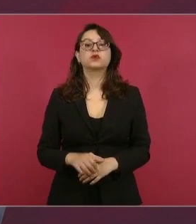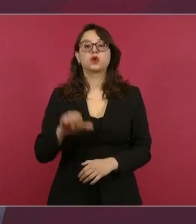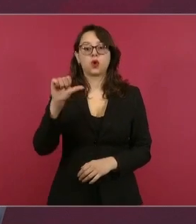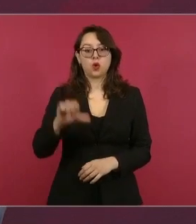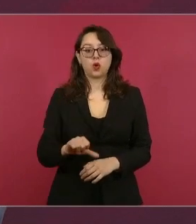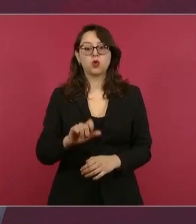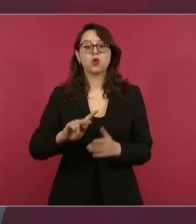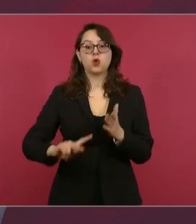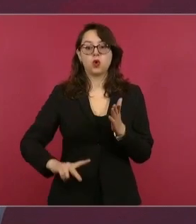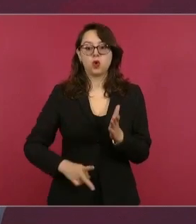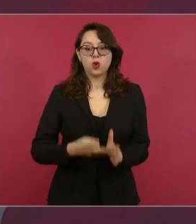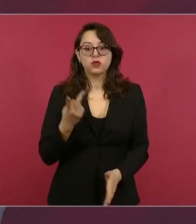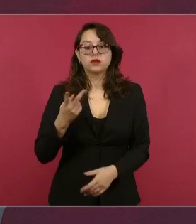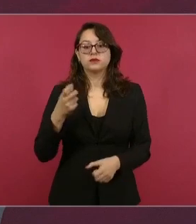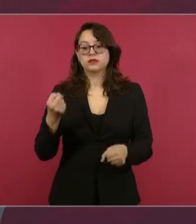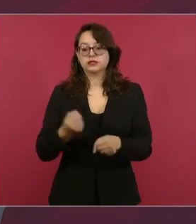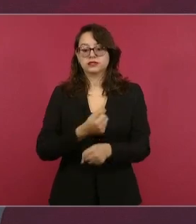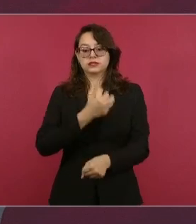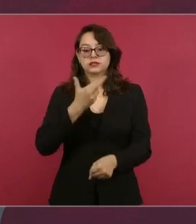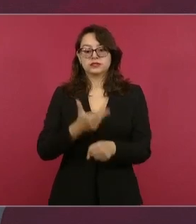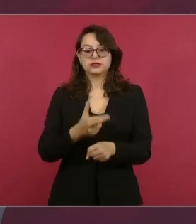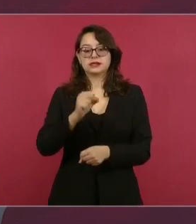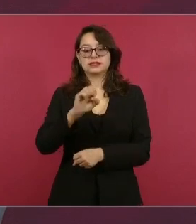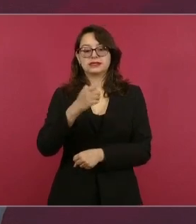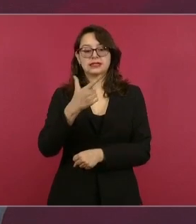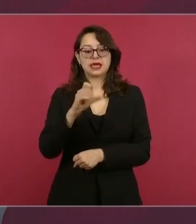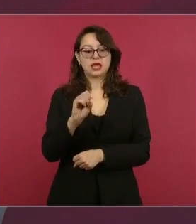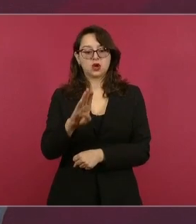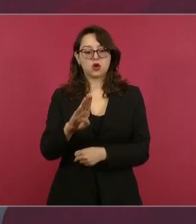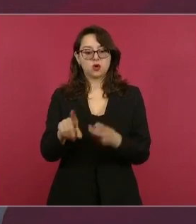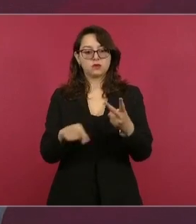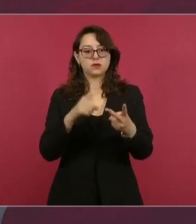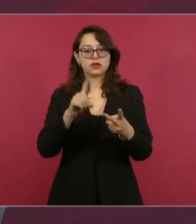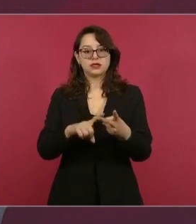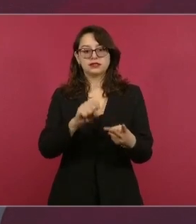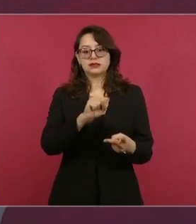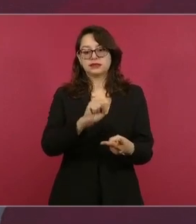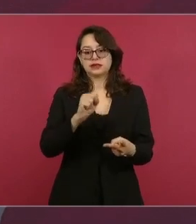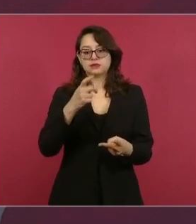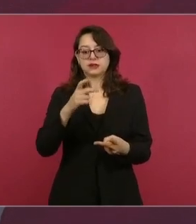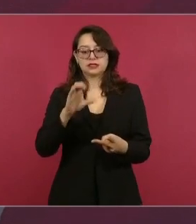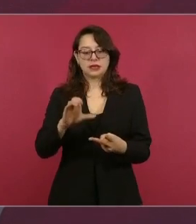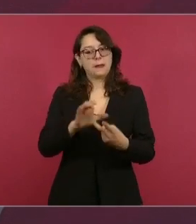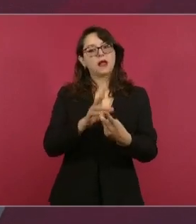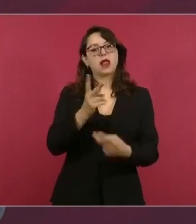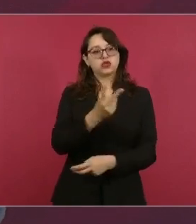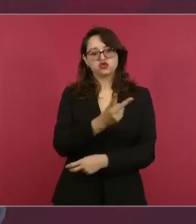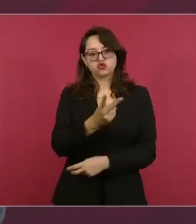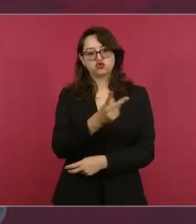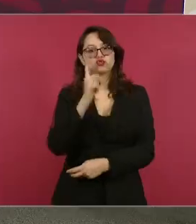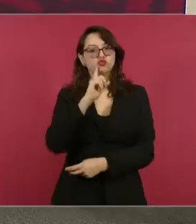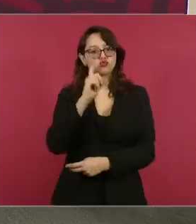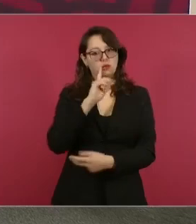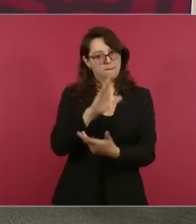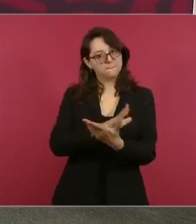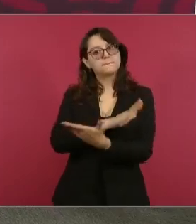secretaria de Gobernación y la secretaria de Seguridad. Y están